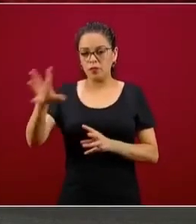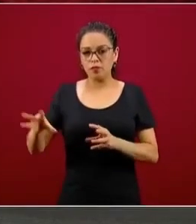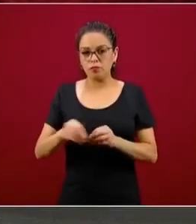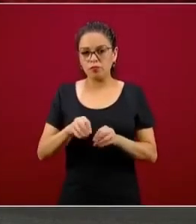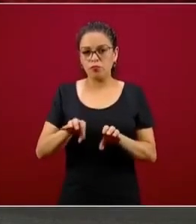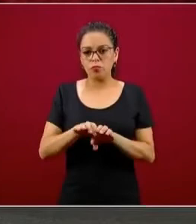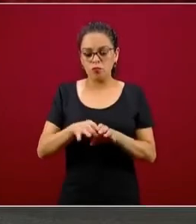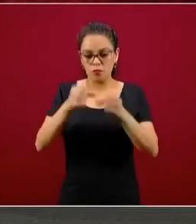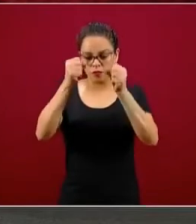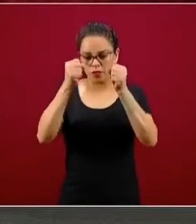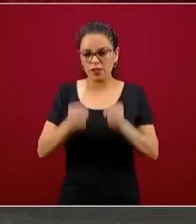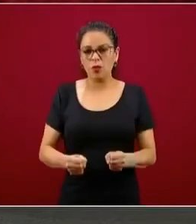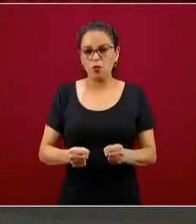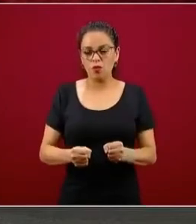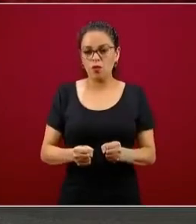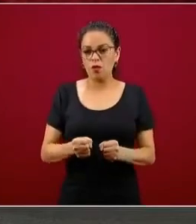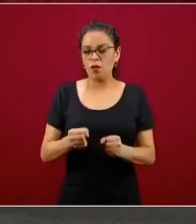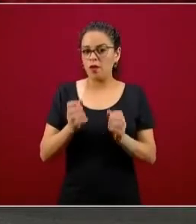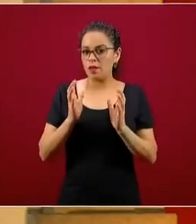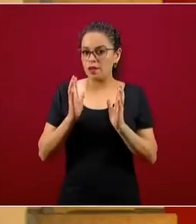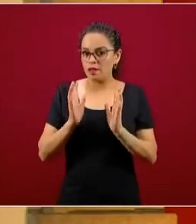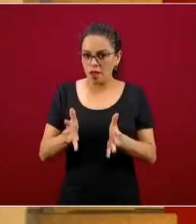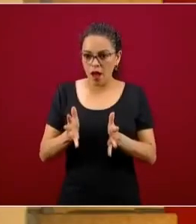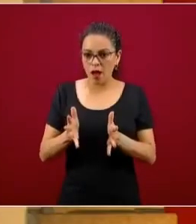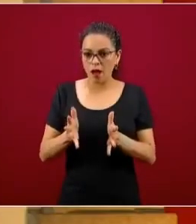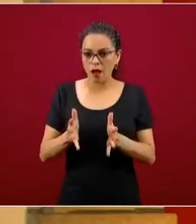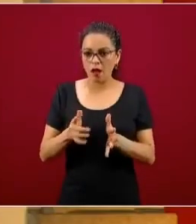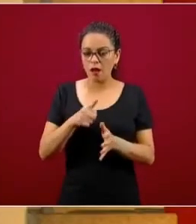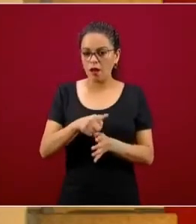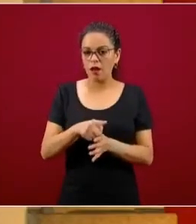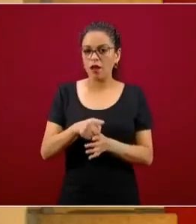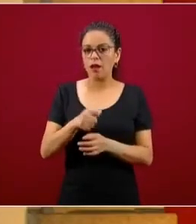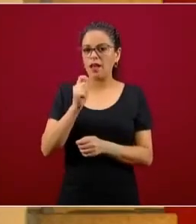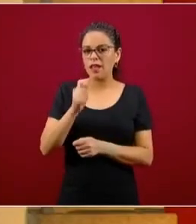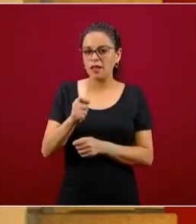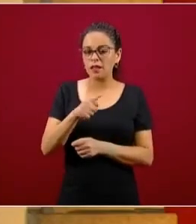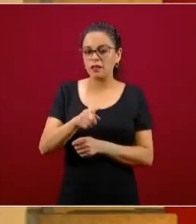procesamiento seguro de los residuos biológicos